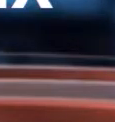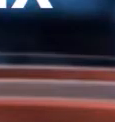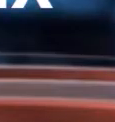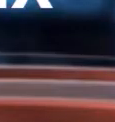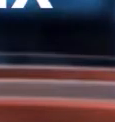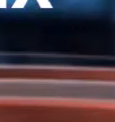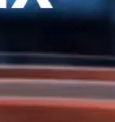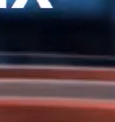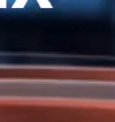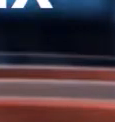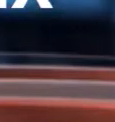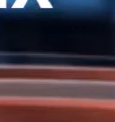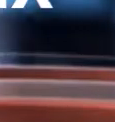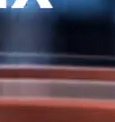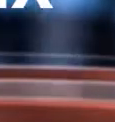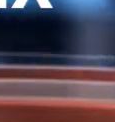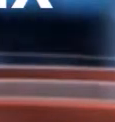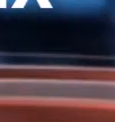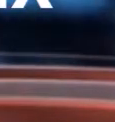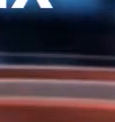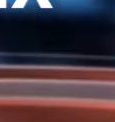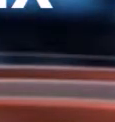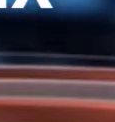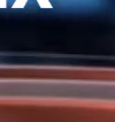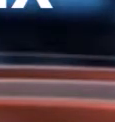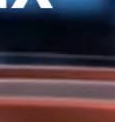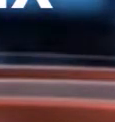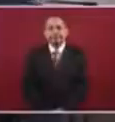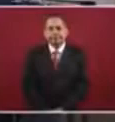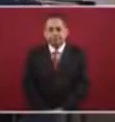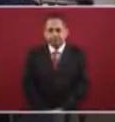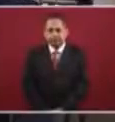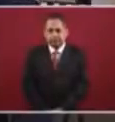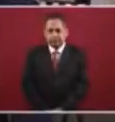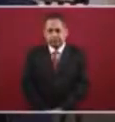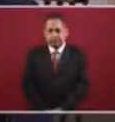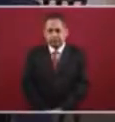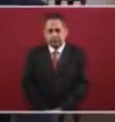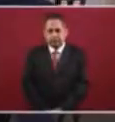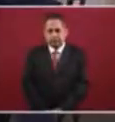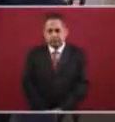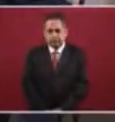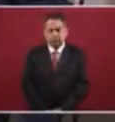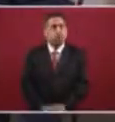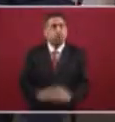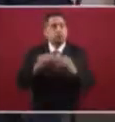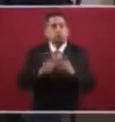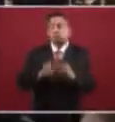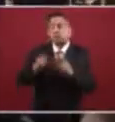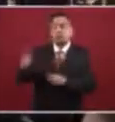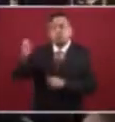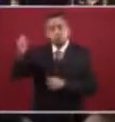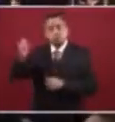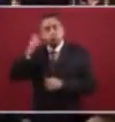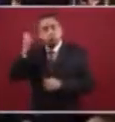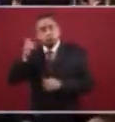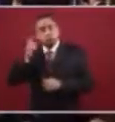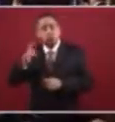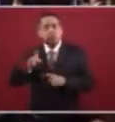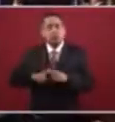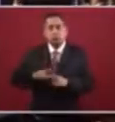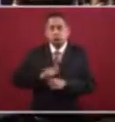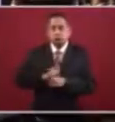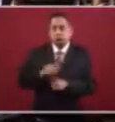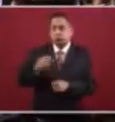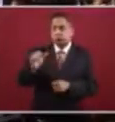Hidalgo Noticias MX presenta. Ahora, escuchemos el mensaje del licenciado Andrés